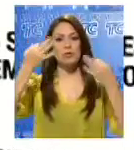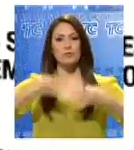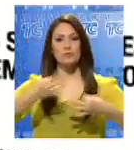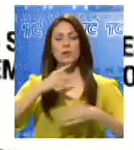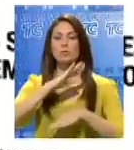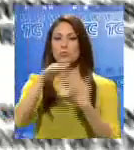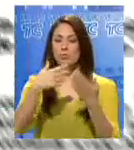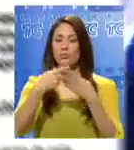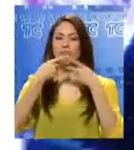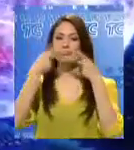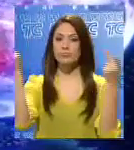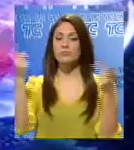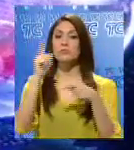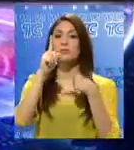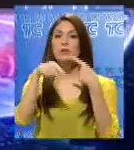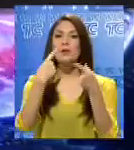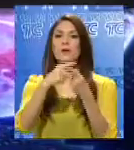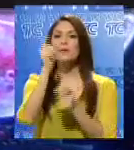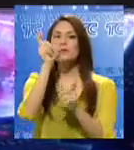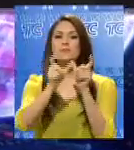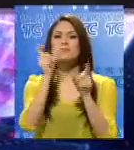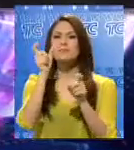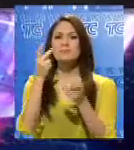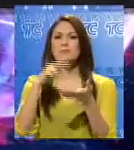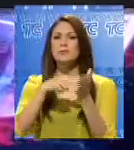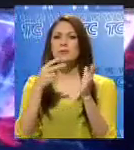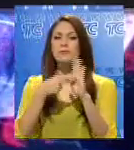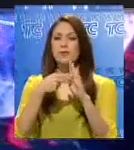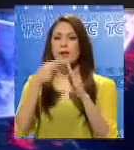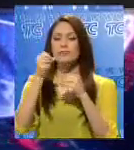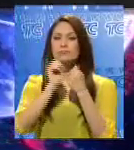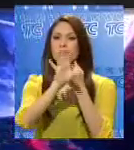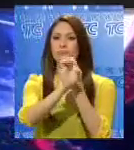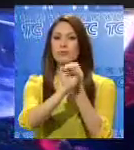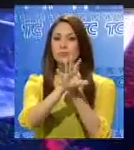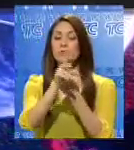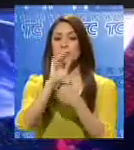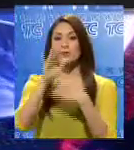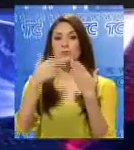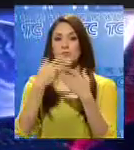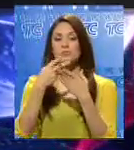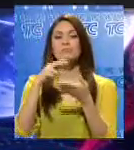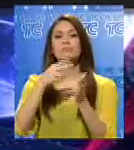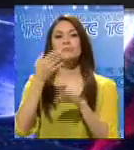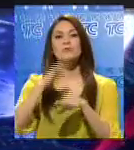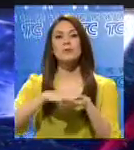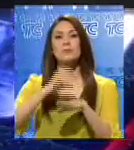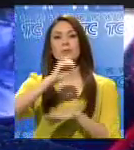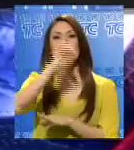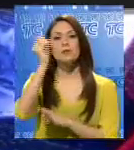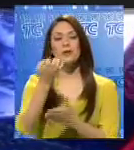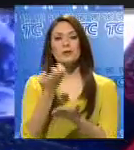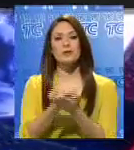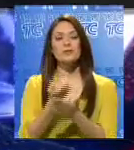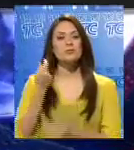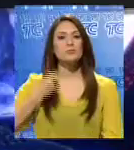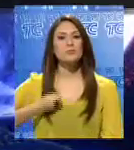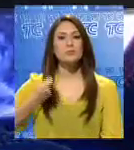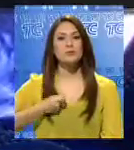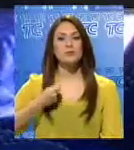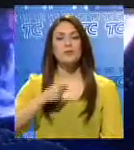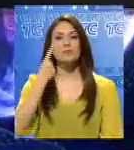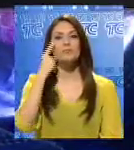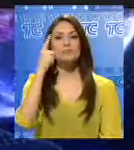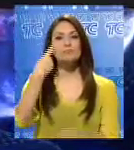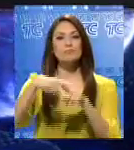se informó que la publicación efectuada en la herramienta de consulta jurídica Lexis sobre la escala de remuneraciones de los puestos